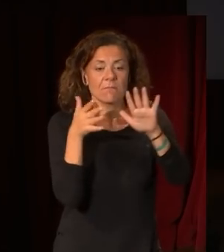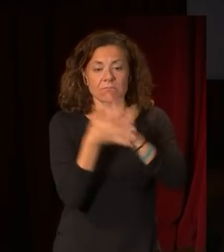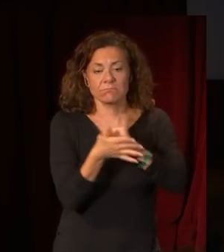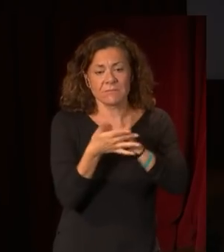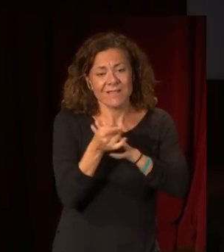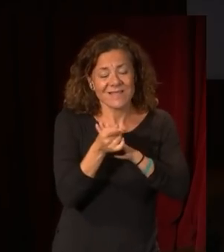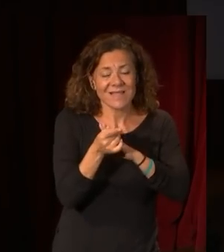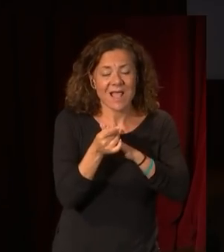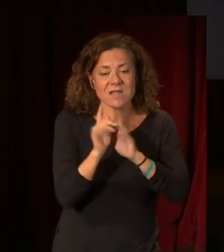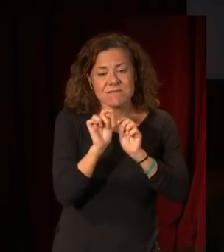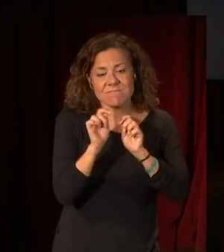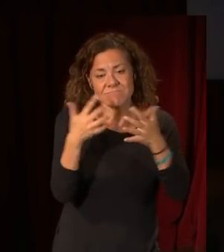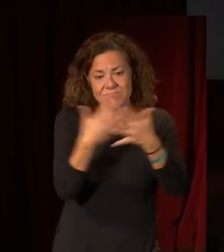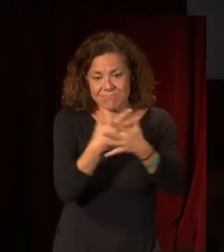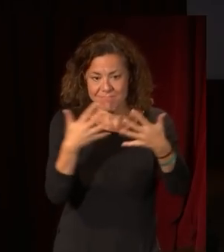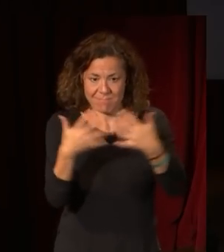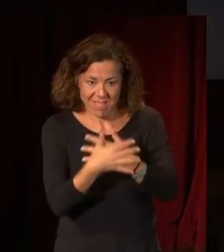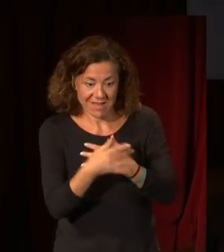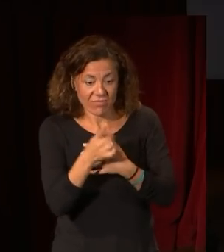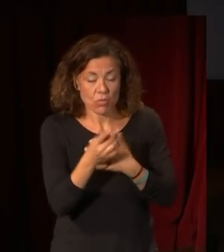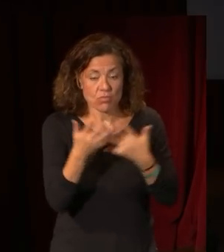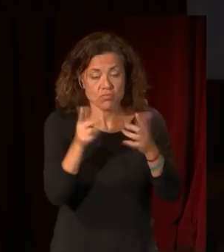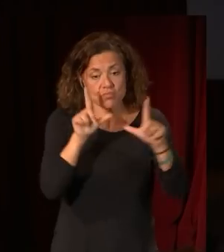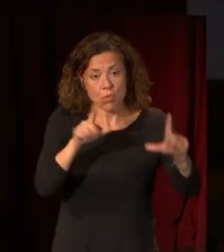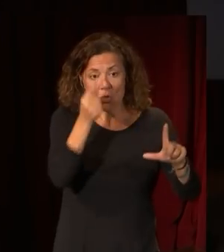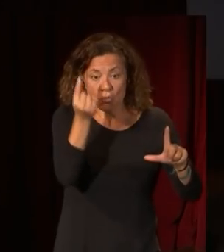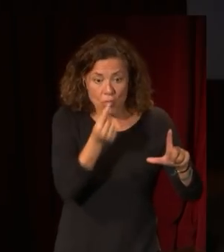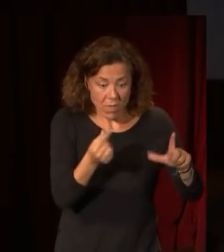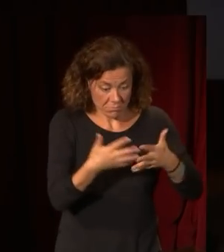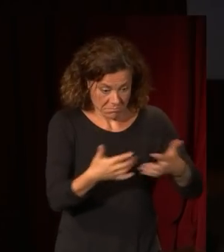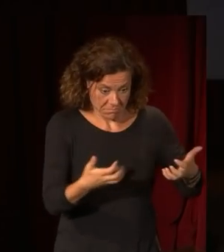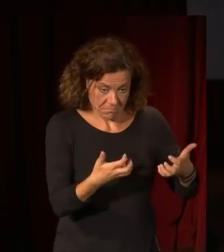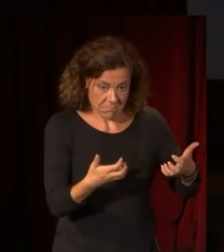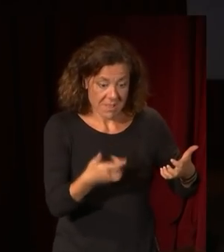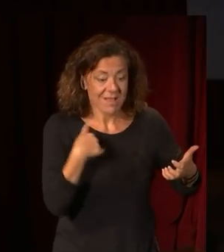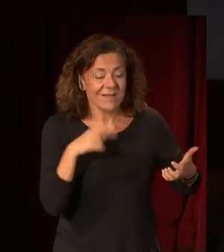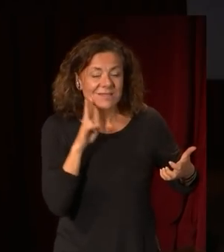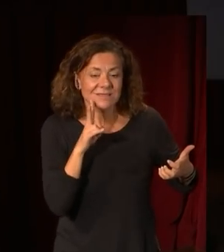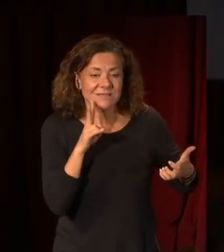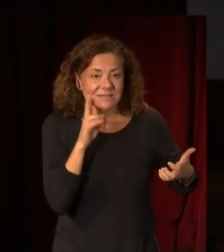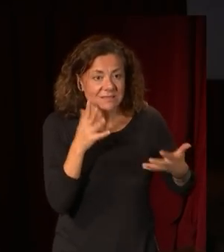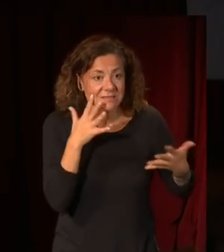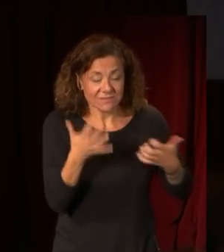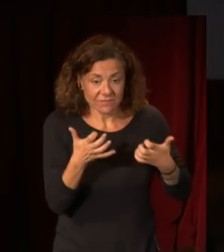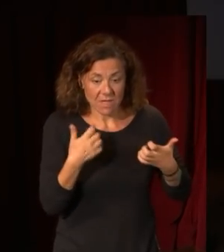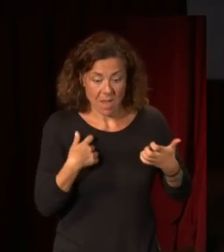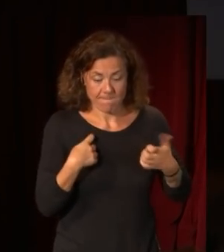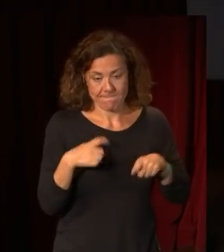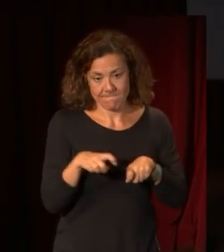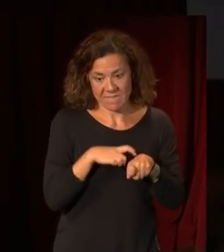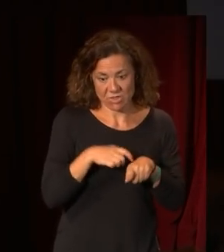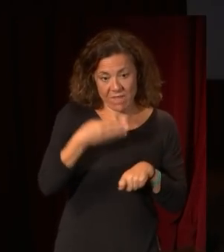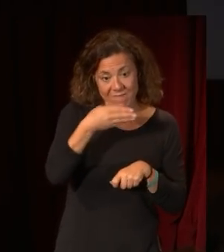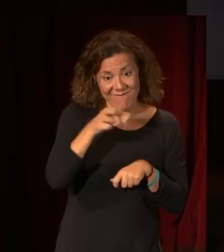dual del propio comitente de una obra en la inscripción donde se señala la personalidad de